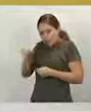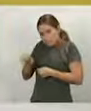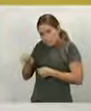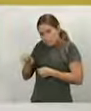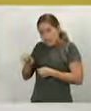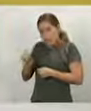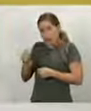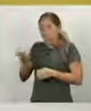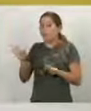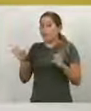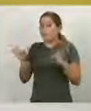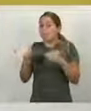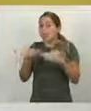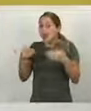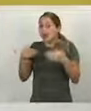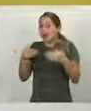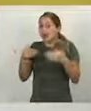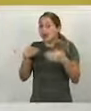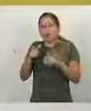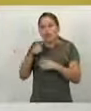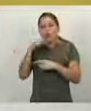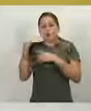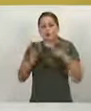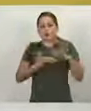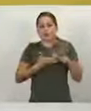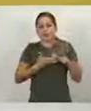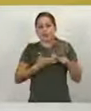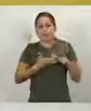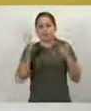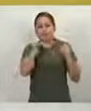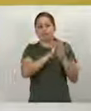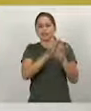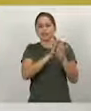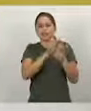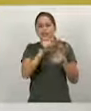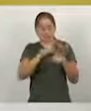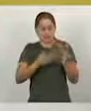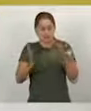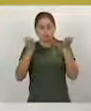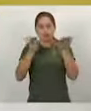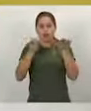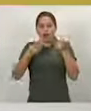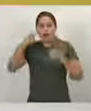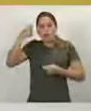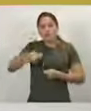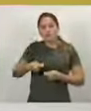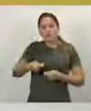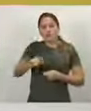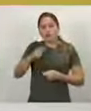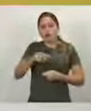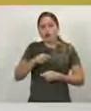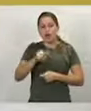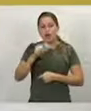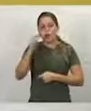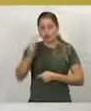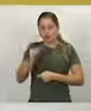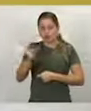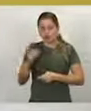asesinatos y comenzar a desarrollarle el juicio a los